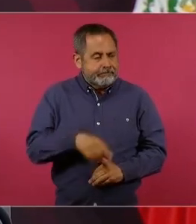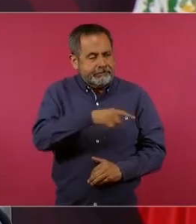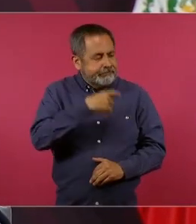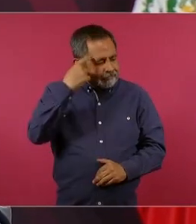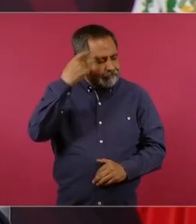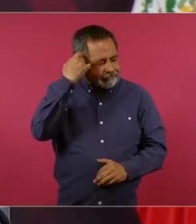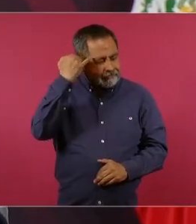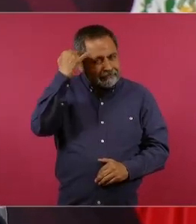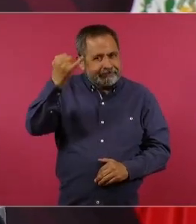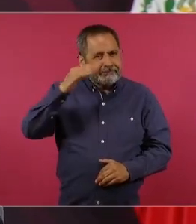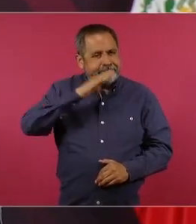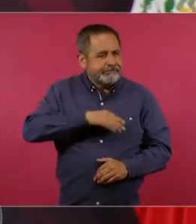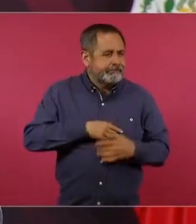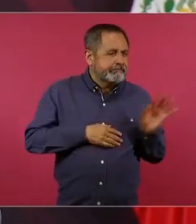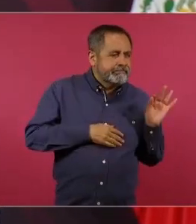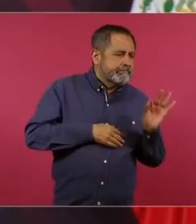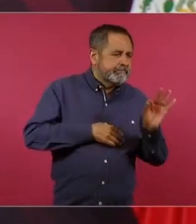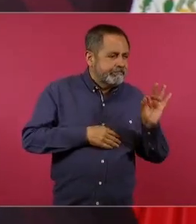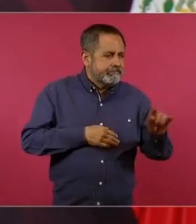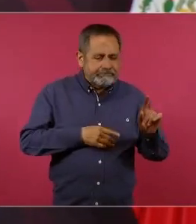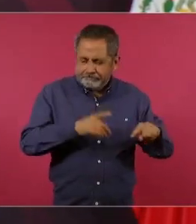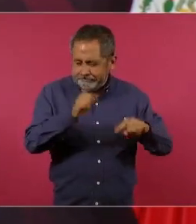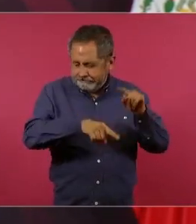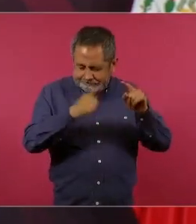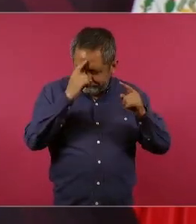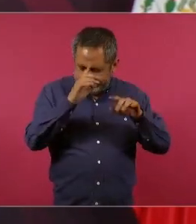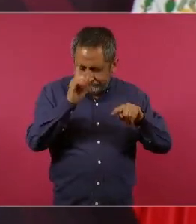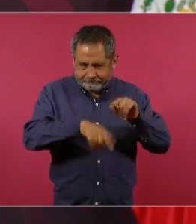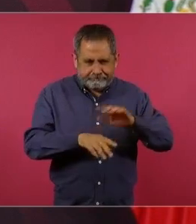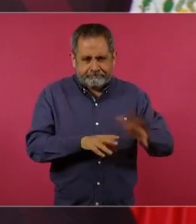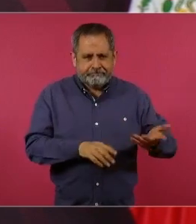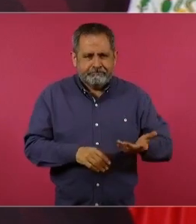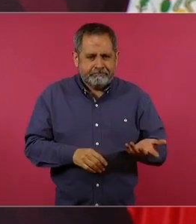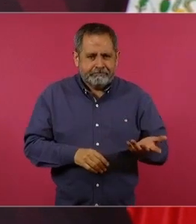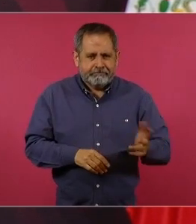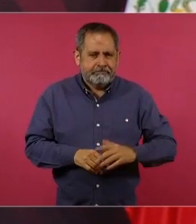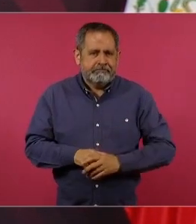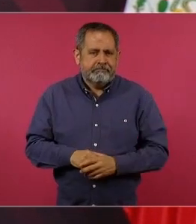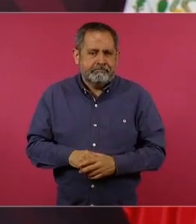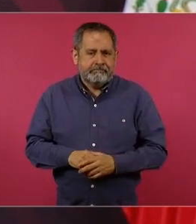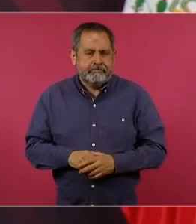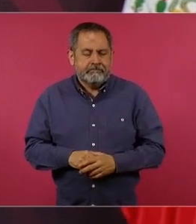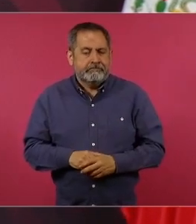pensamientos, malas influencias, porque tampoco se pueden abstraer.